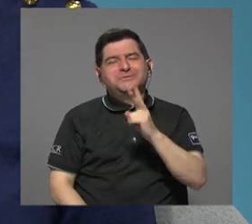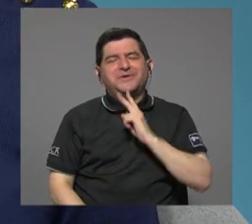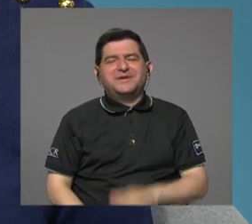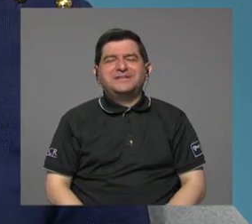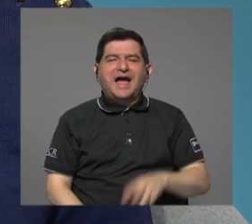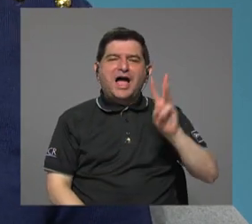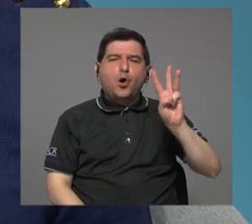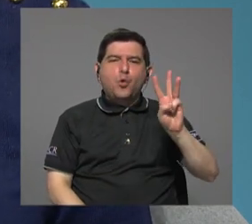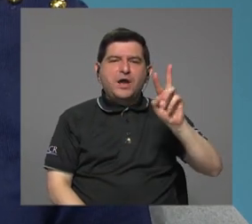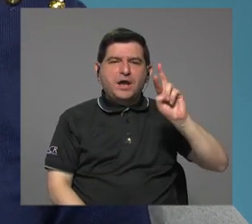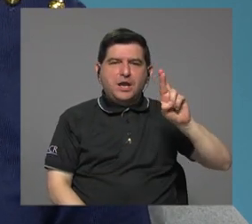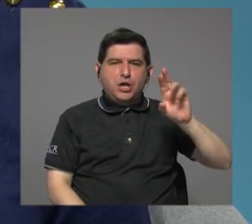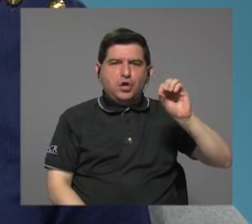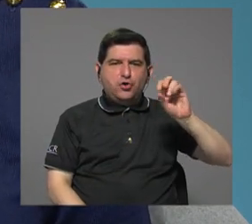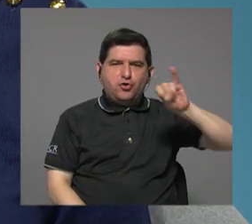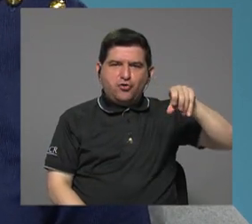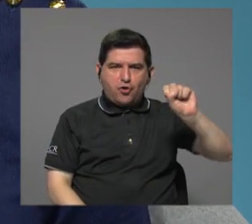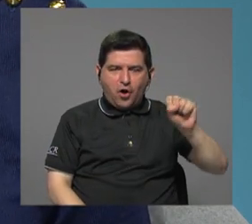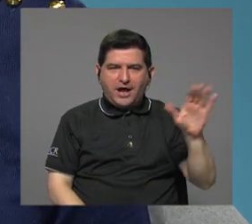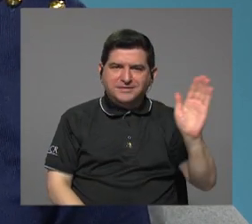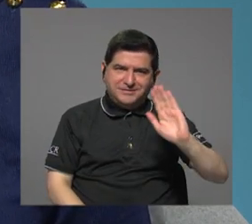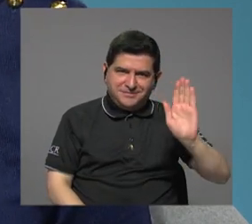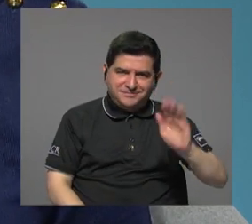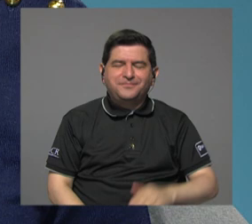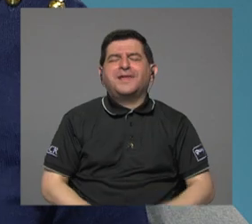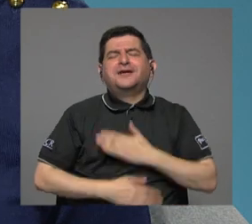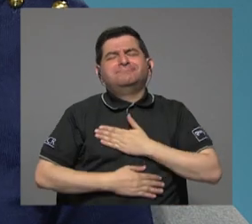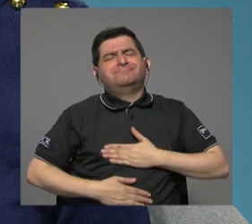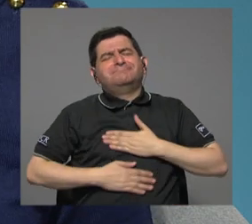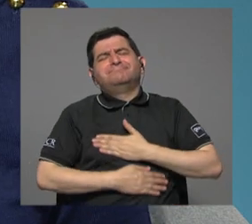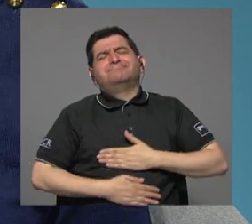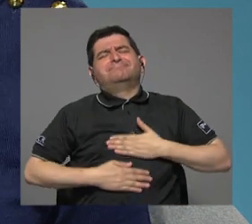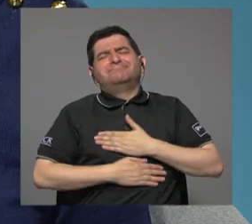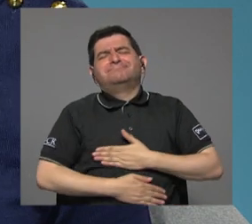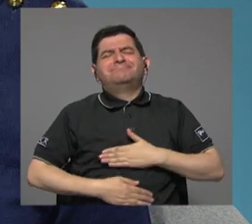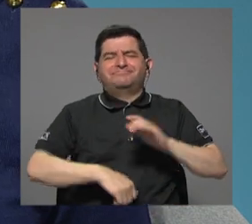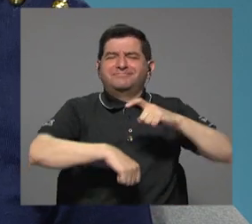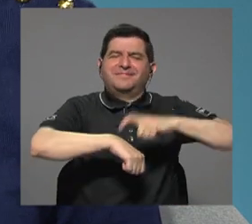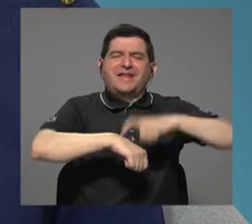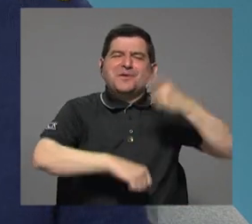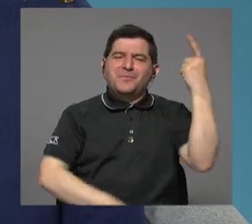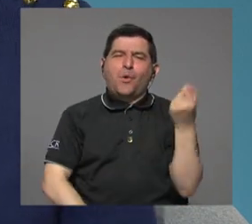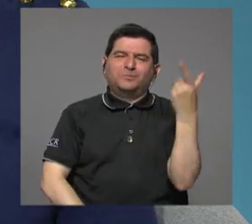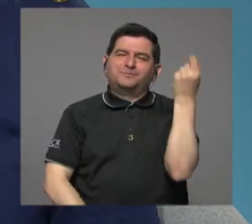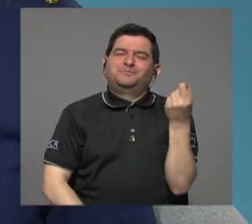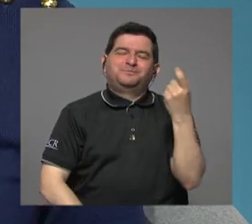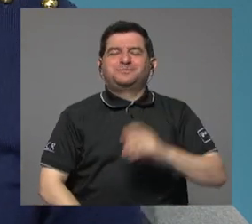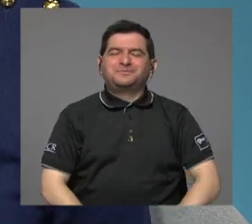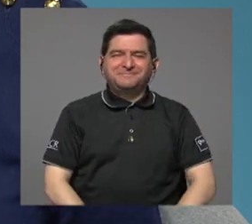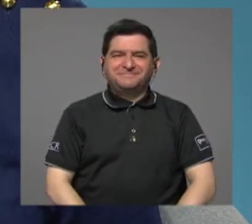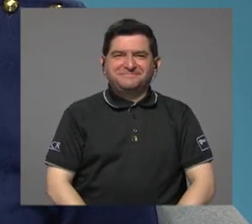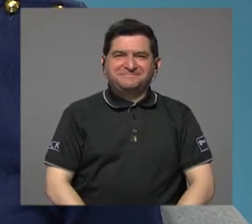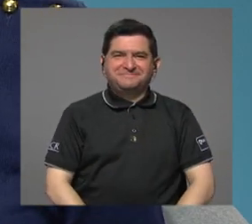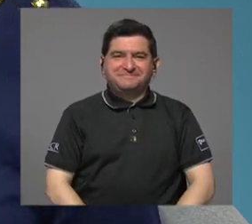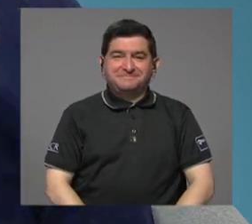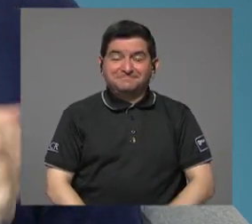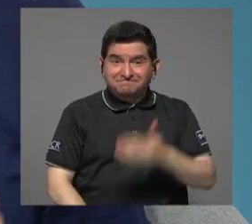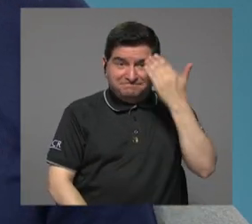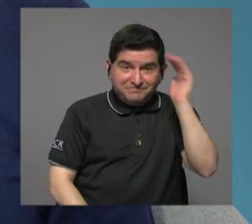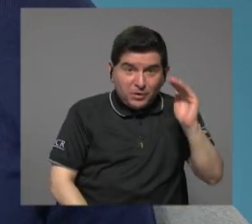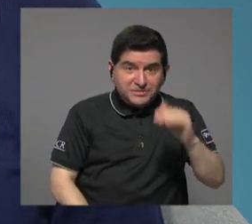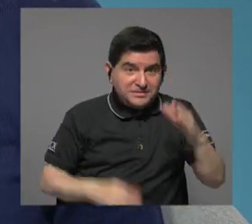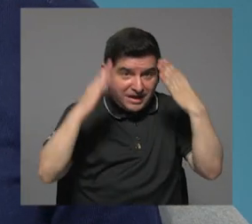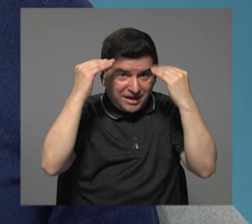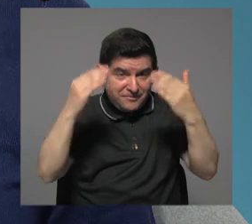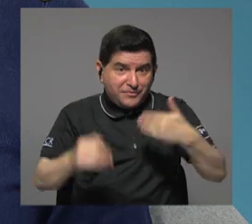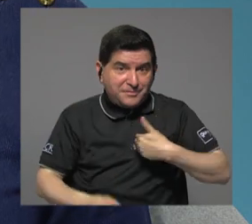darte esta despedida y que vas a disfrutar muchísimo de ese tiempo de jubilación valeria yo no sé si tenemos más